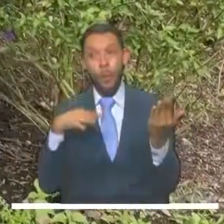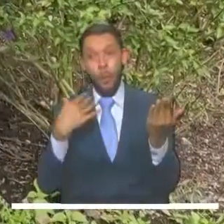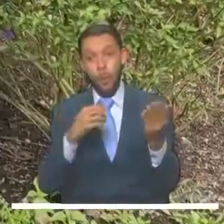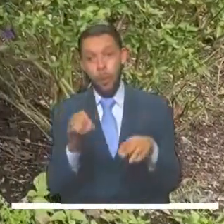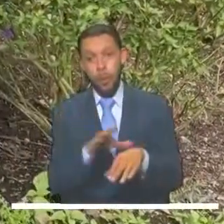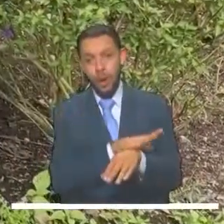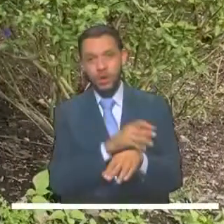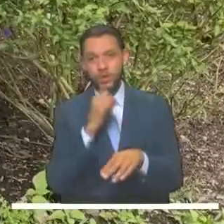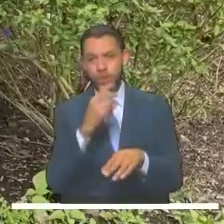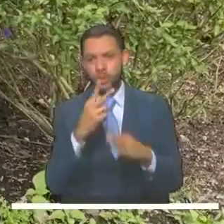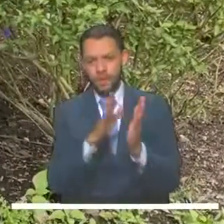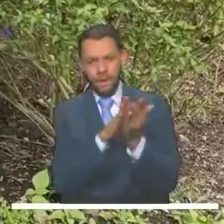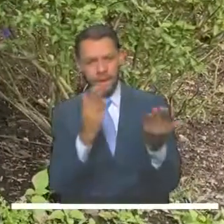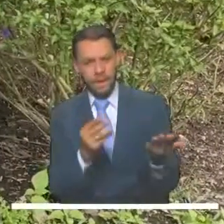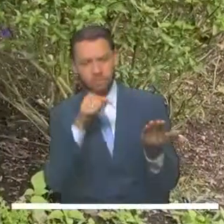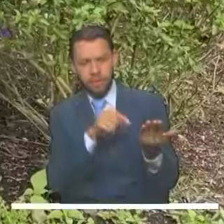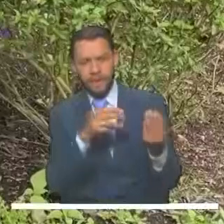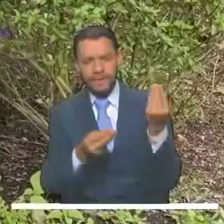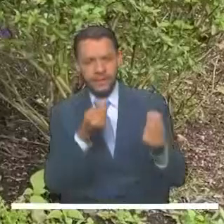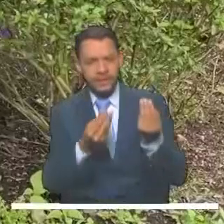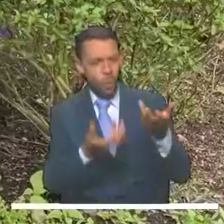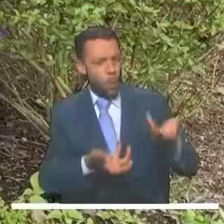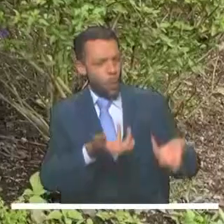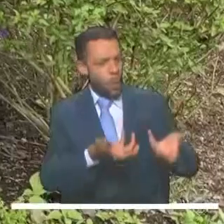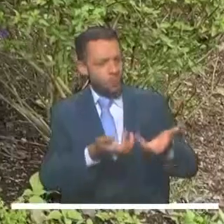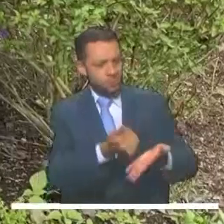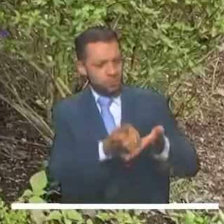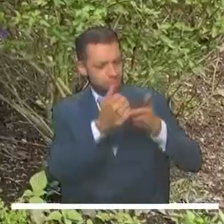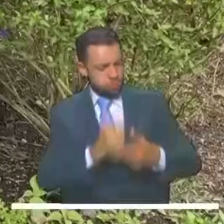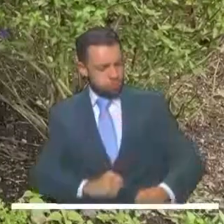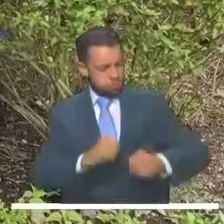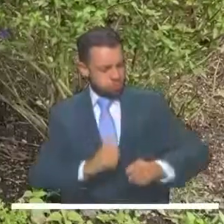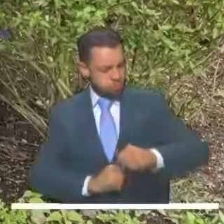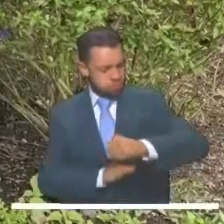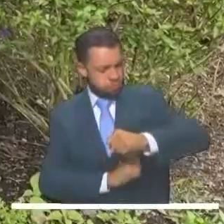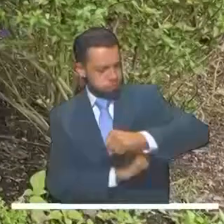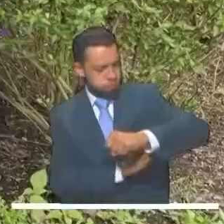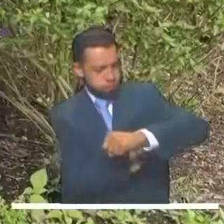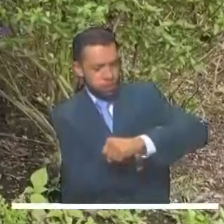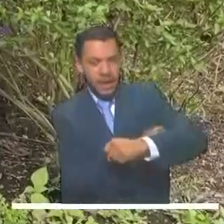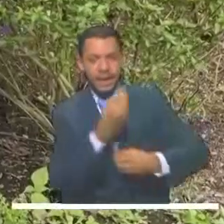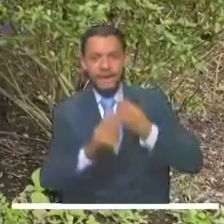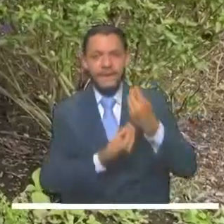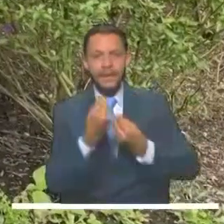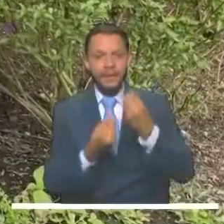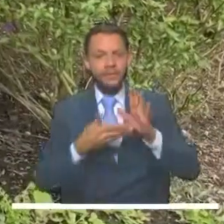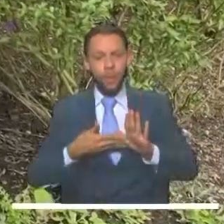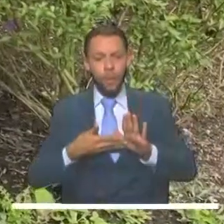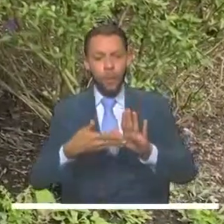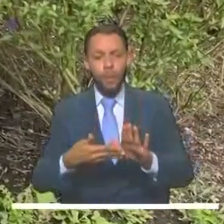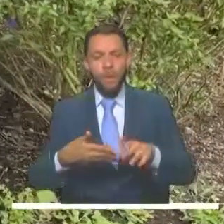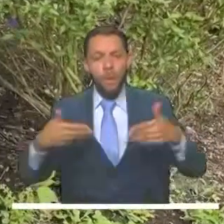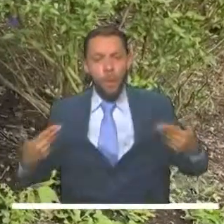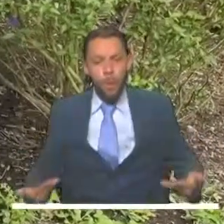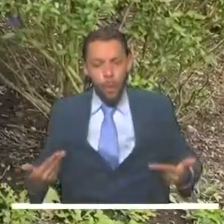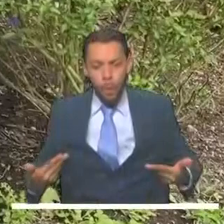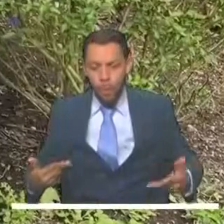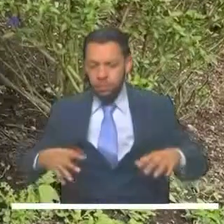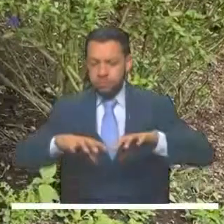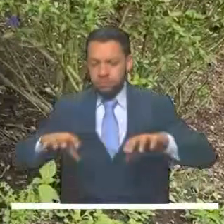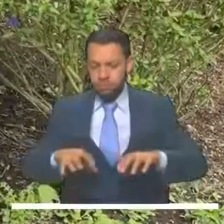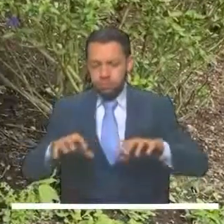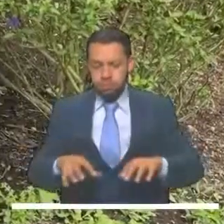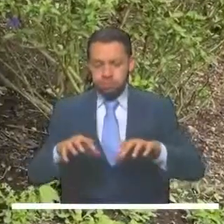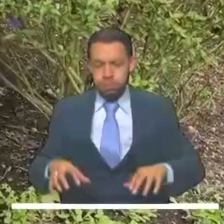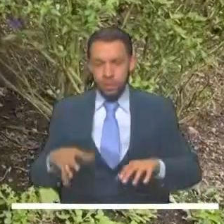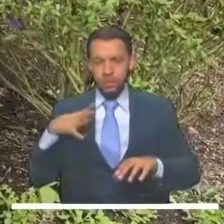libros en uno cómo hacer de la cocina una farmacia les hablo de como nosotros con una